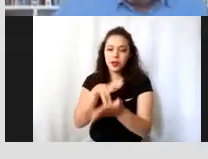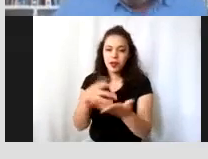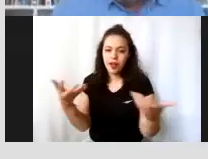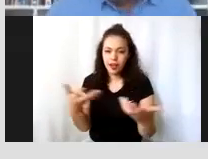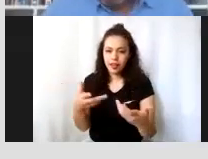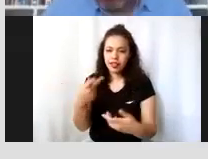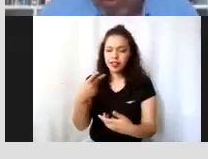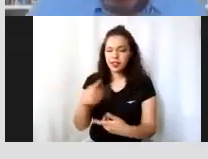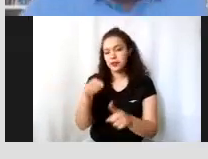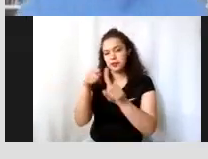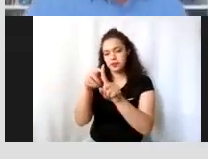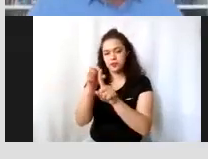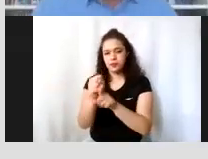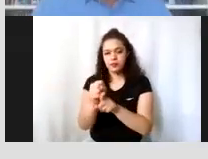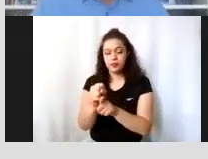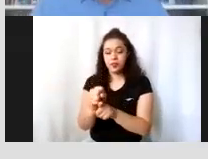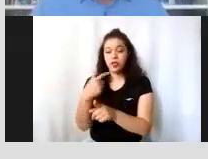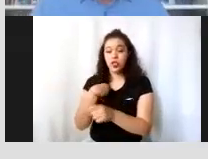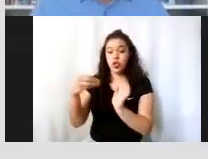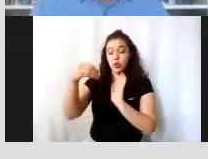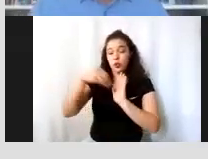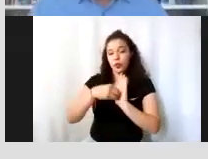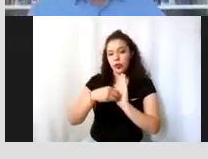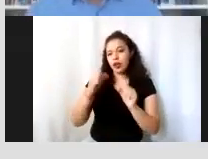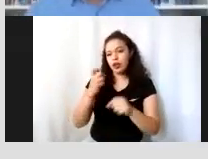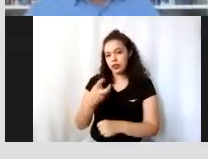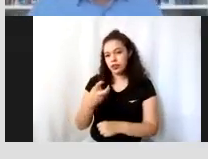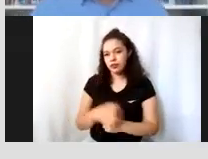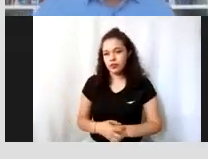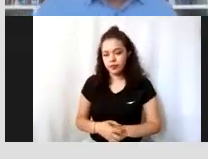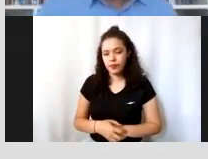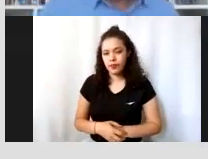su objeto asistencial. Eso yo haría, Paulina.